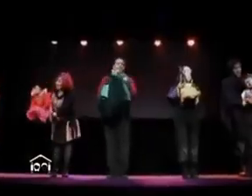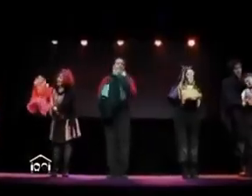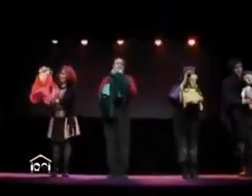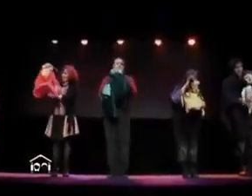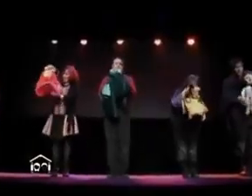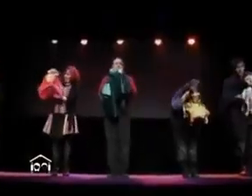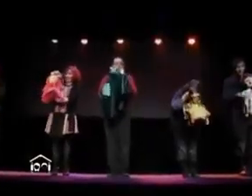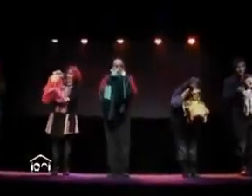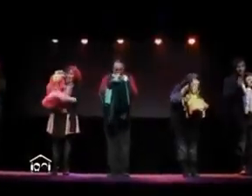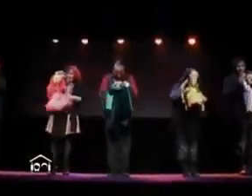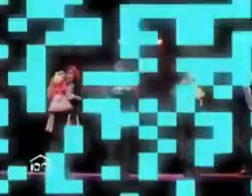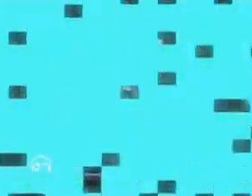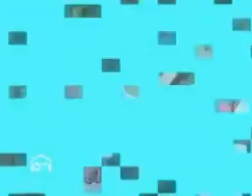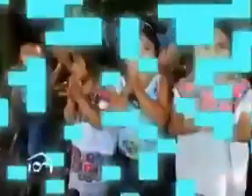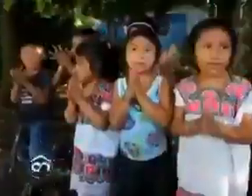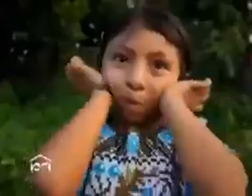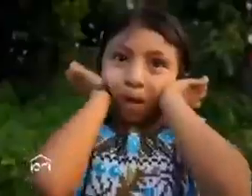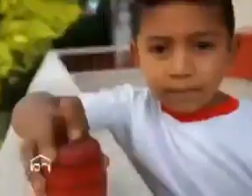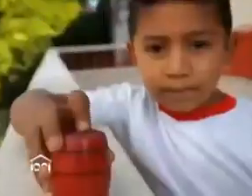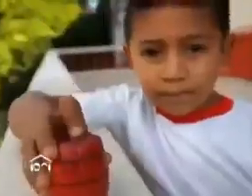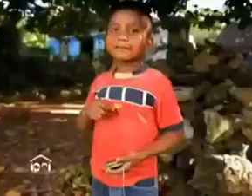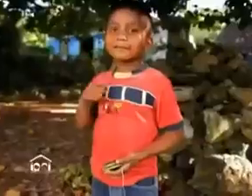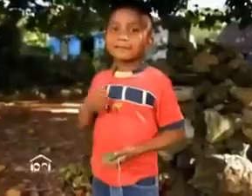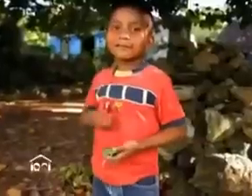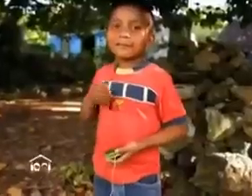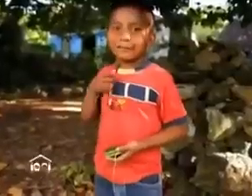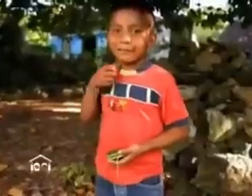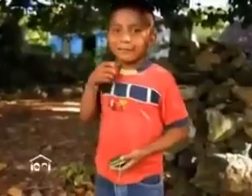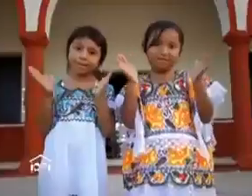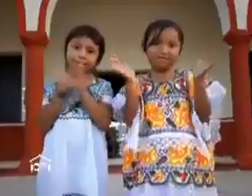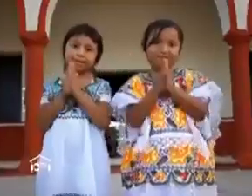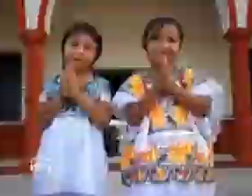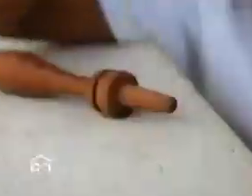miedo, pero sí es muy gracioso.